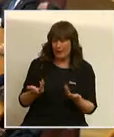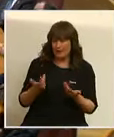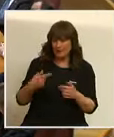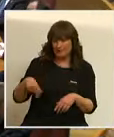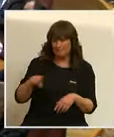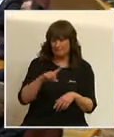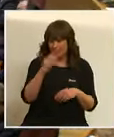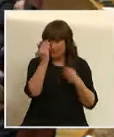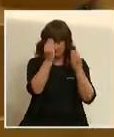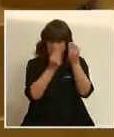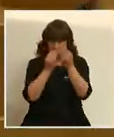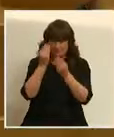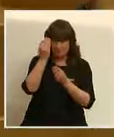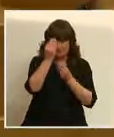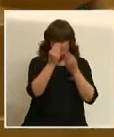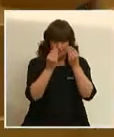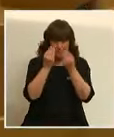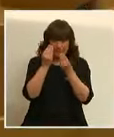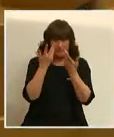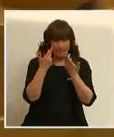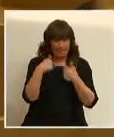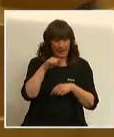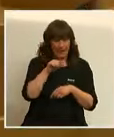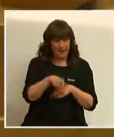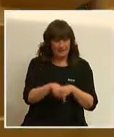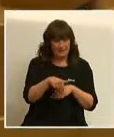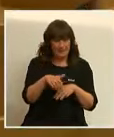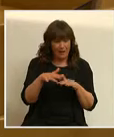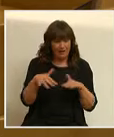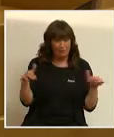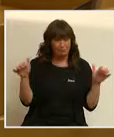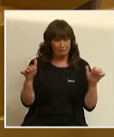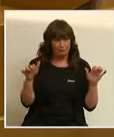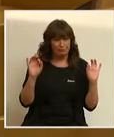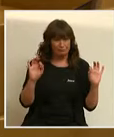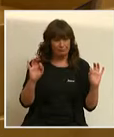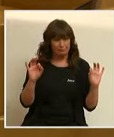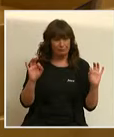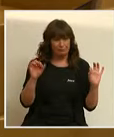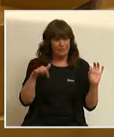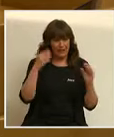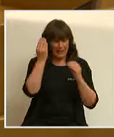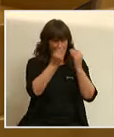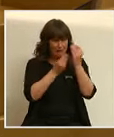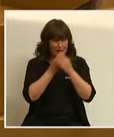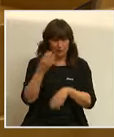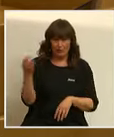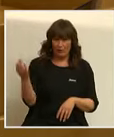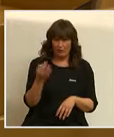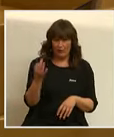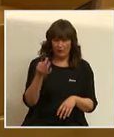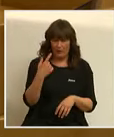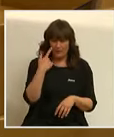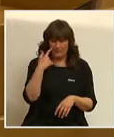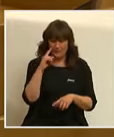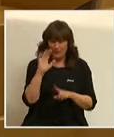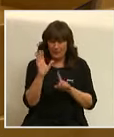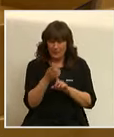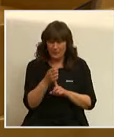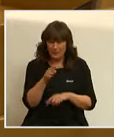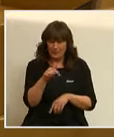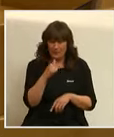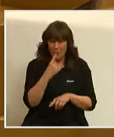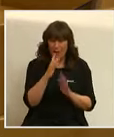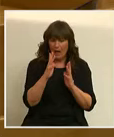han de hacerse los legisladores, y esta es una Cámara Legislativa. Una reflexión que nos permita identificar la cantidad